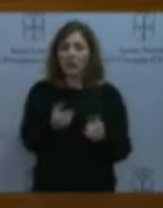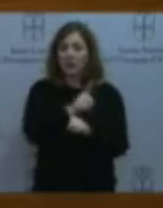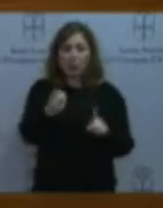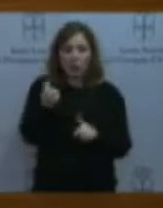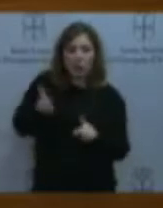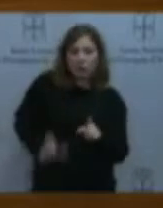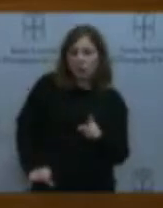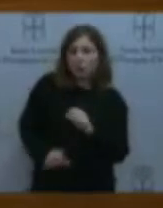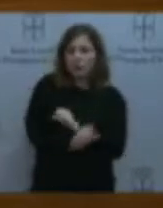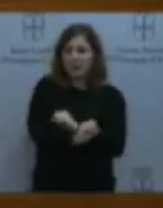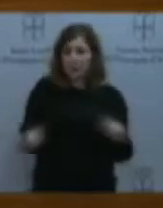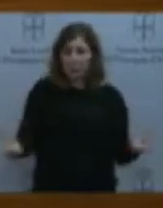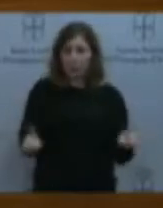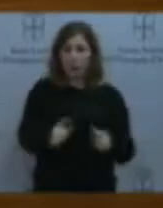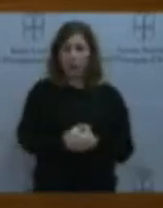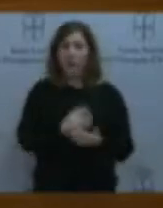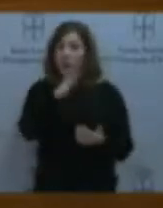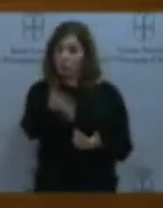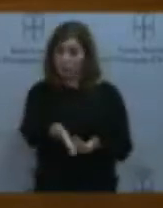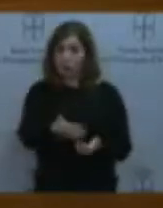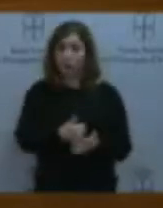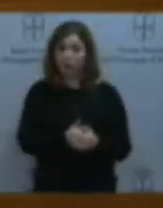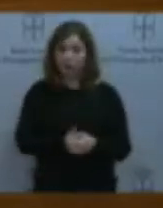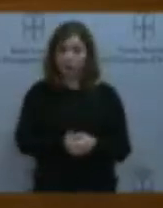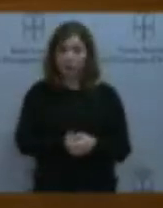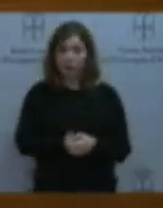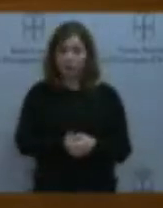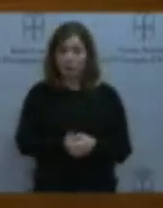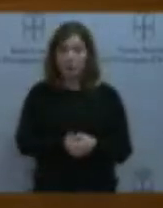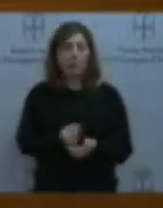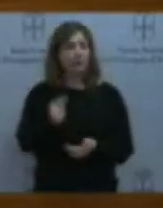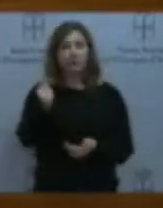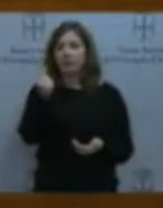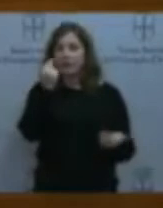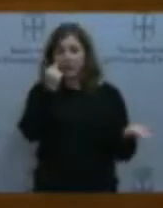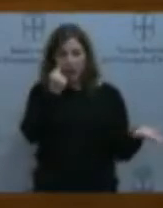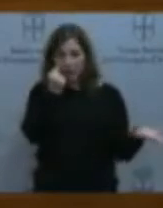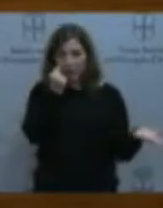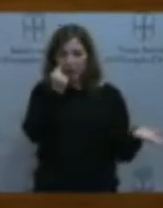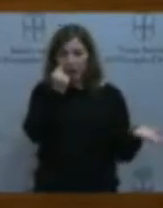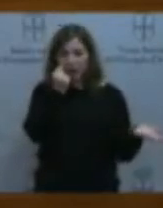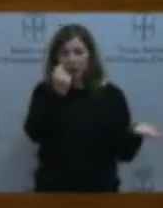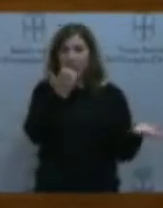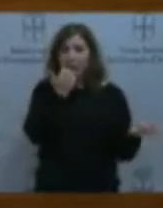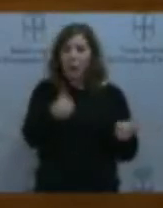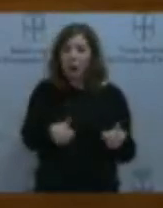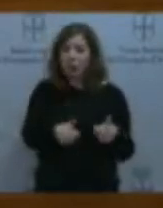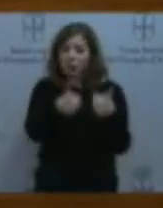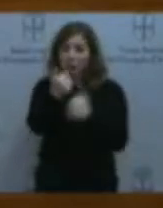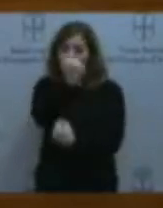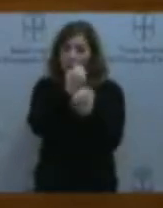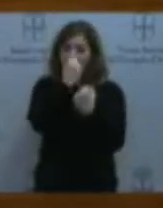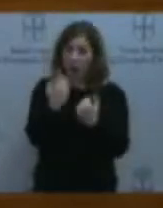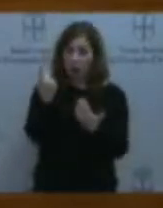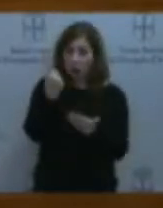salarios. Por tanto, creo, señor Fernández, que es posible que la reactivación se haya colado en